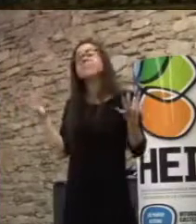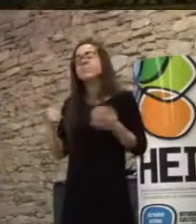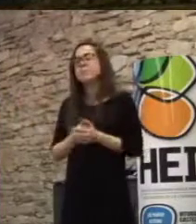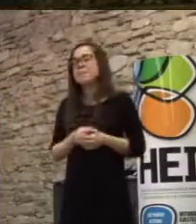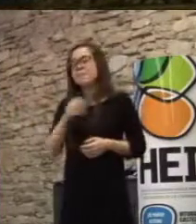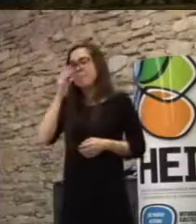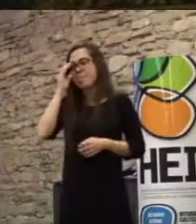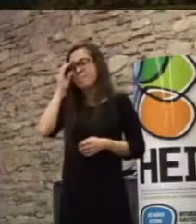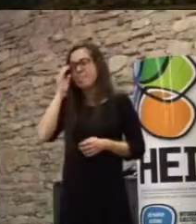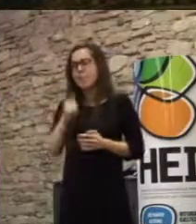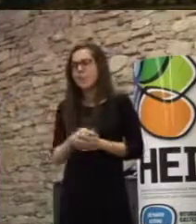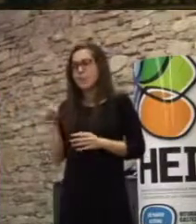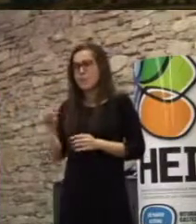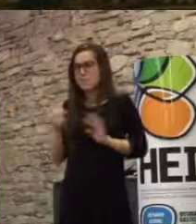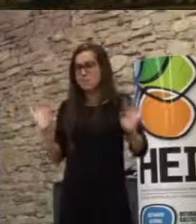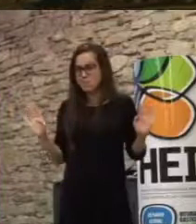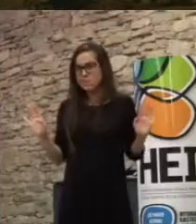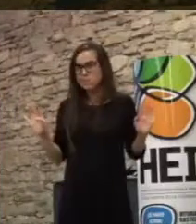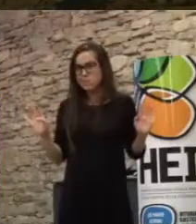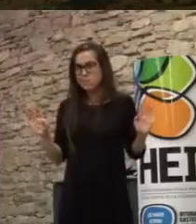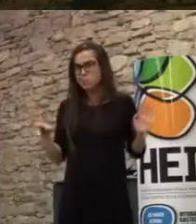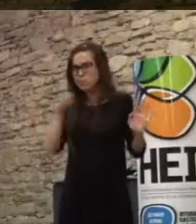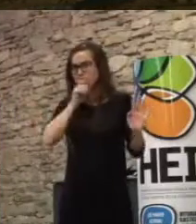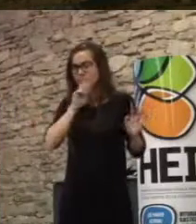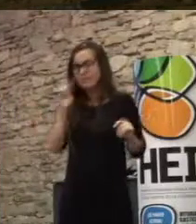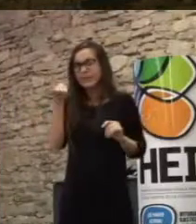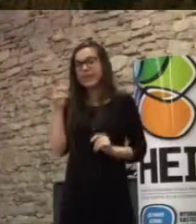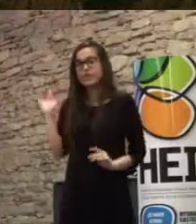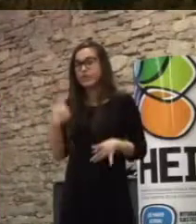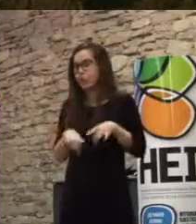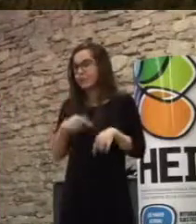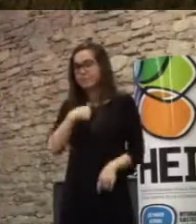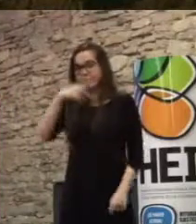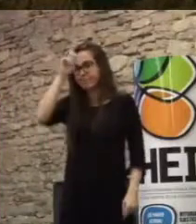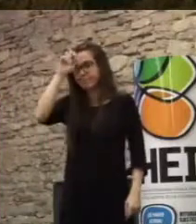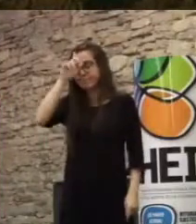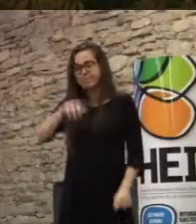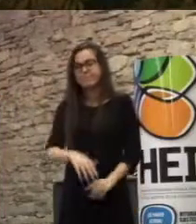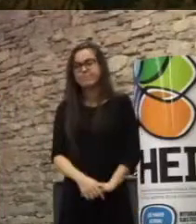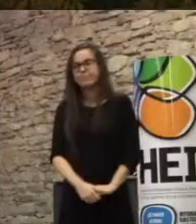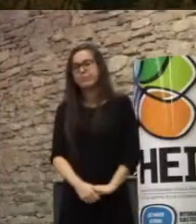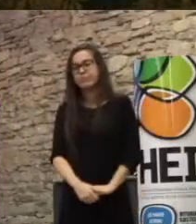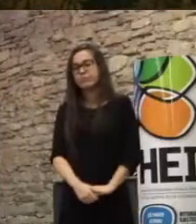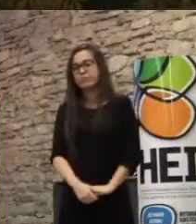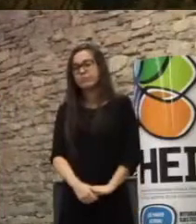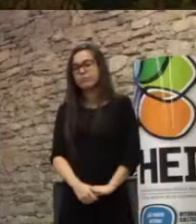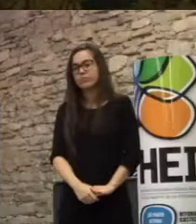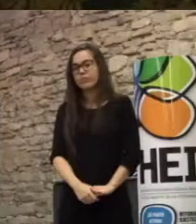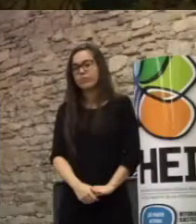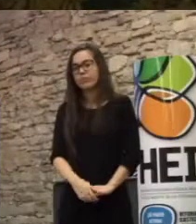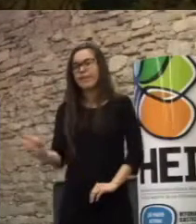cordero porque esta ventana dice lo que yo no sé y los